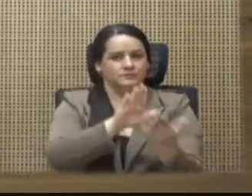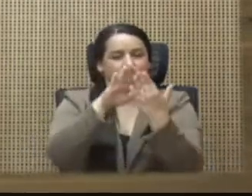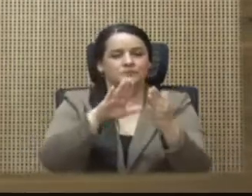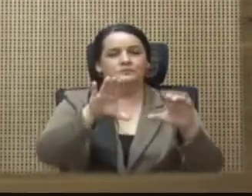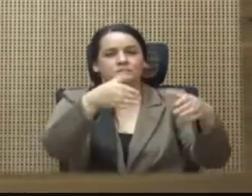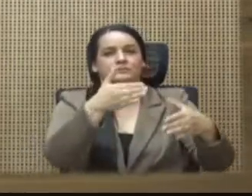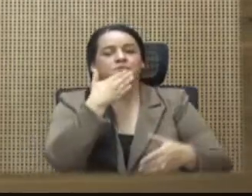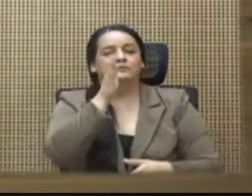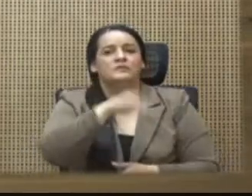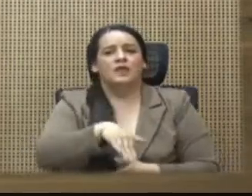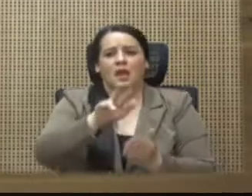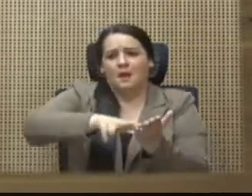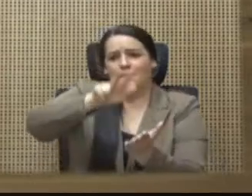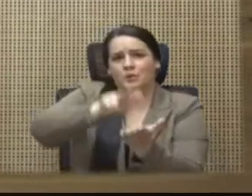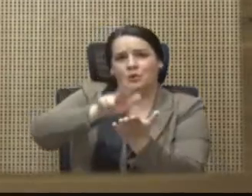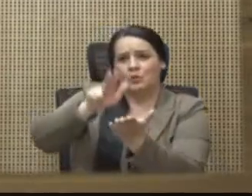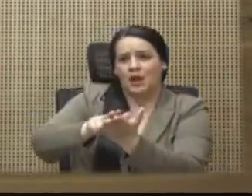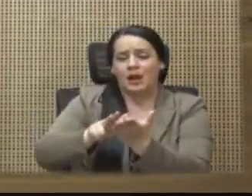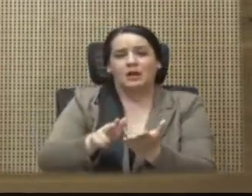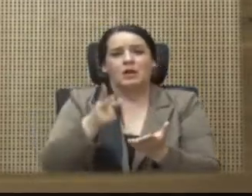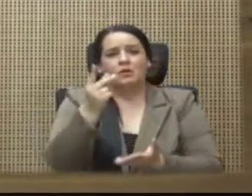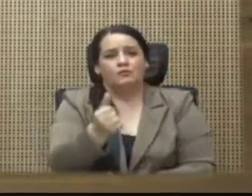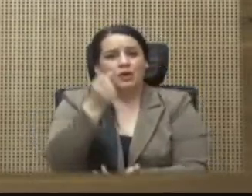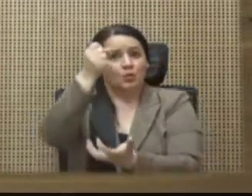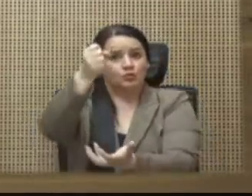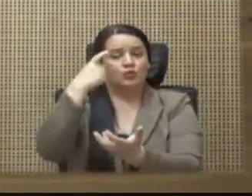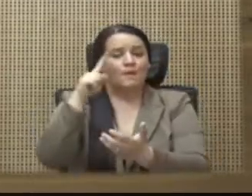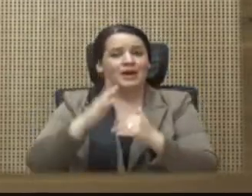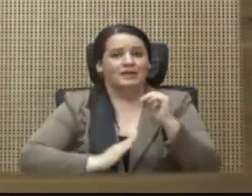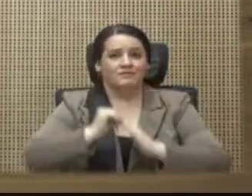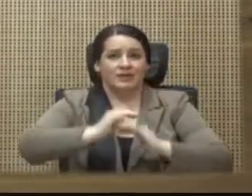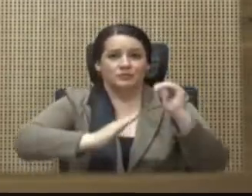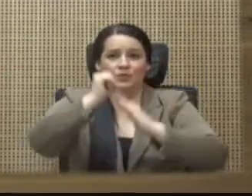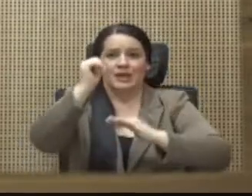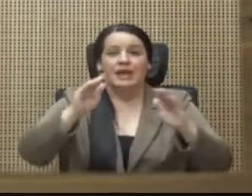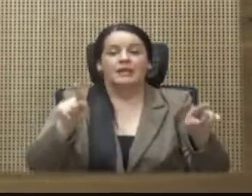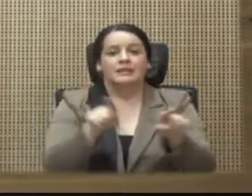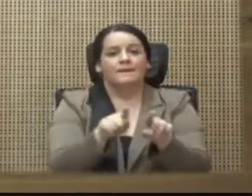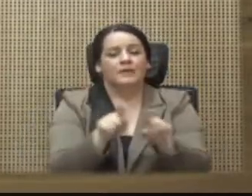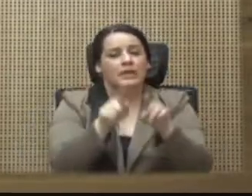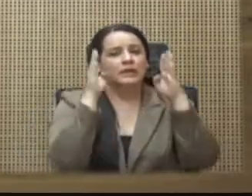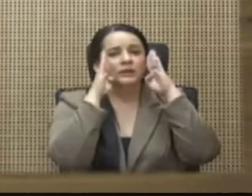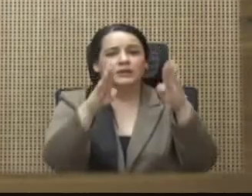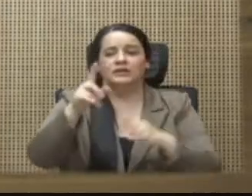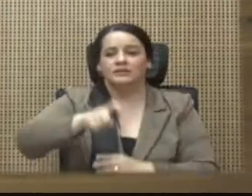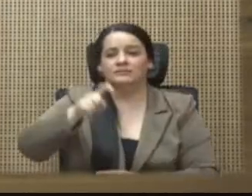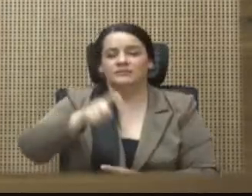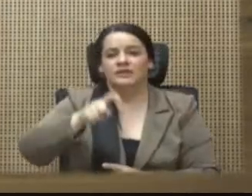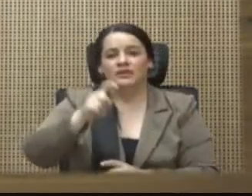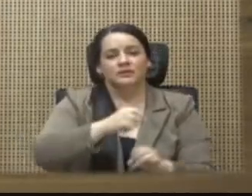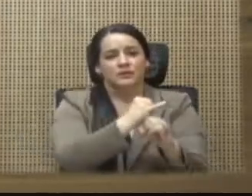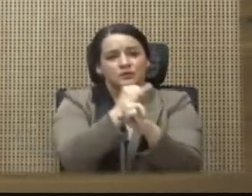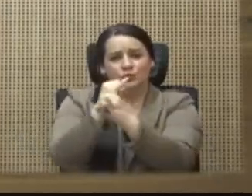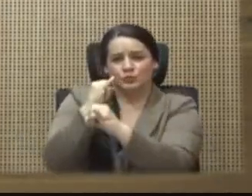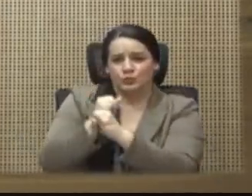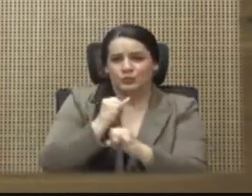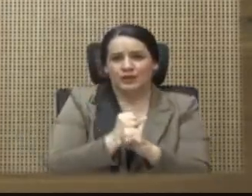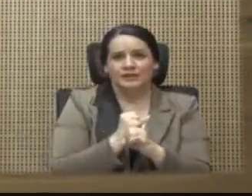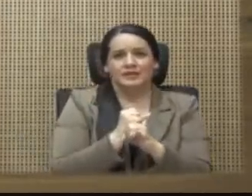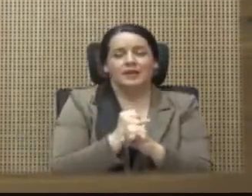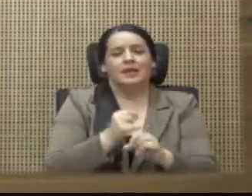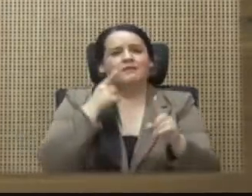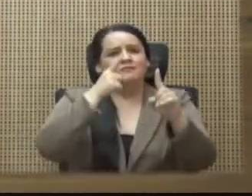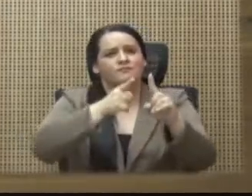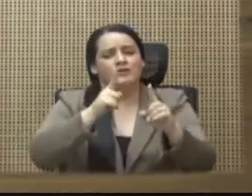para infraestructura, al atender las necesidades institucionales, en fin, los vacíos que deja